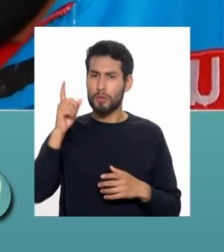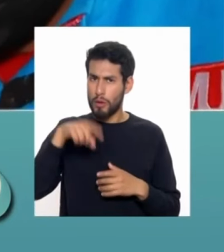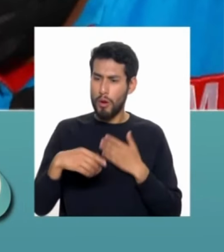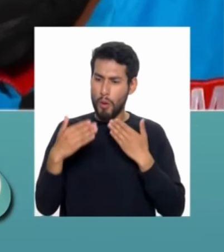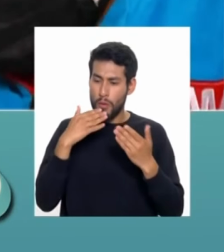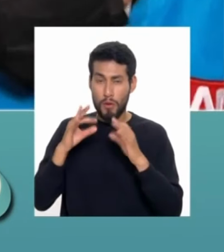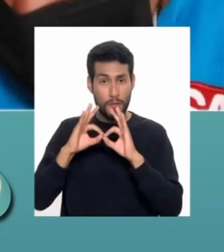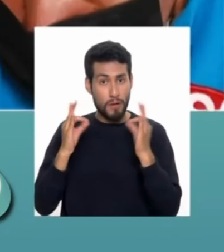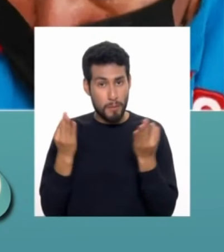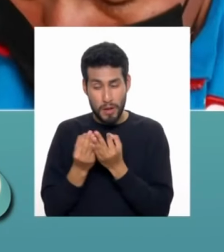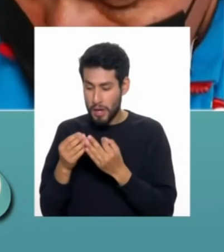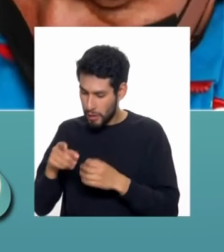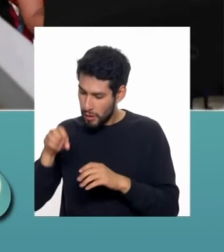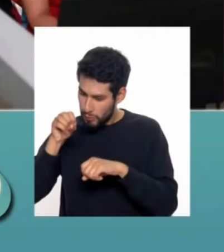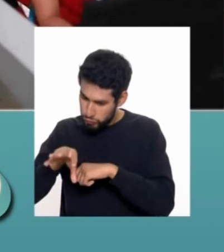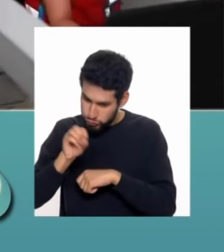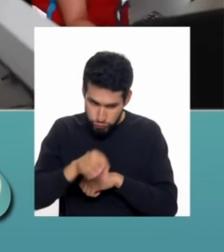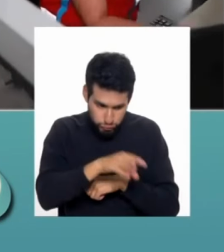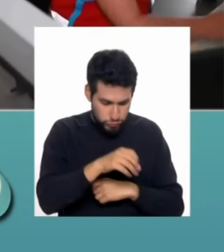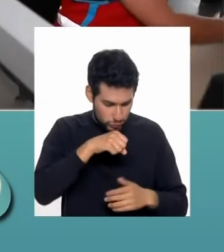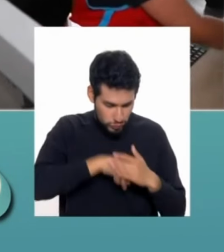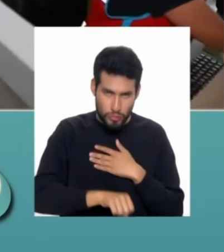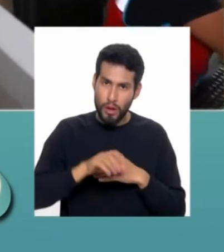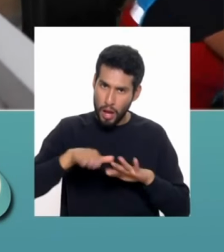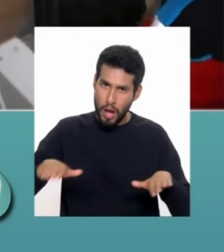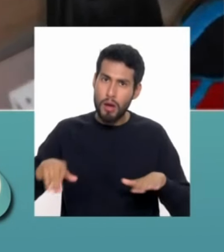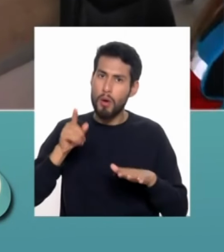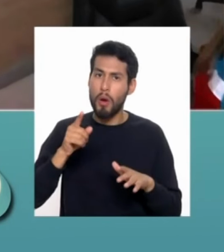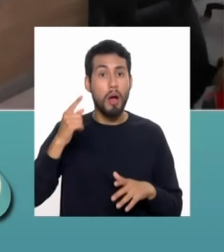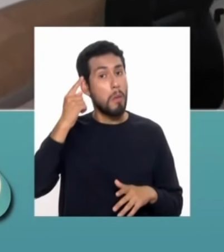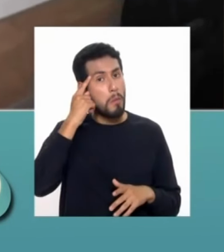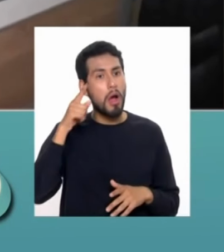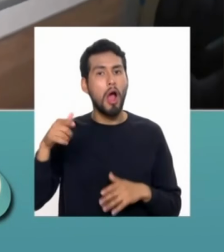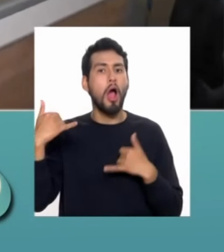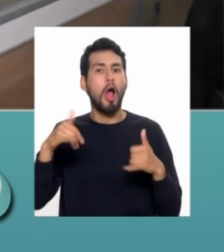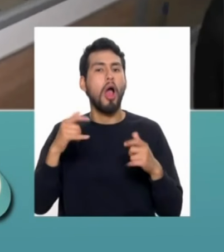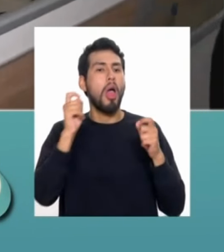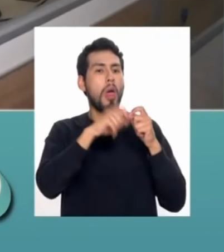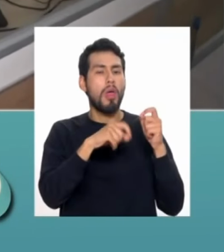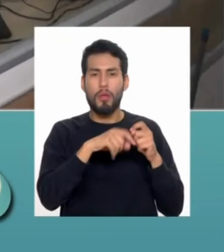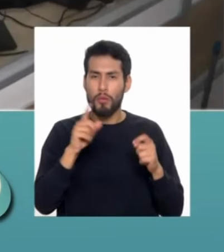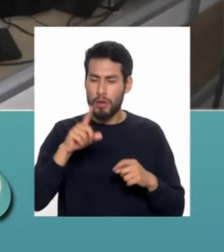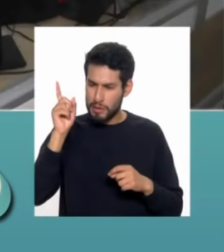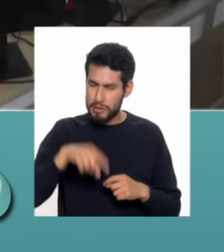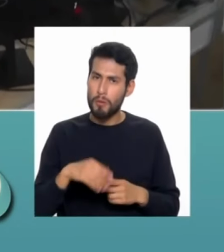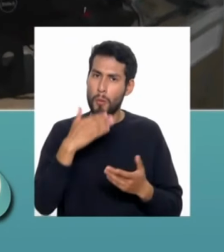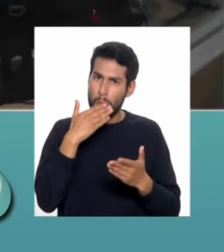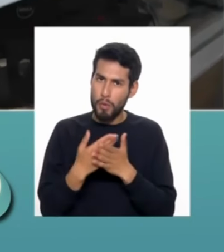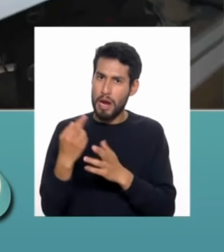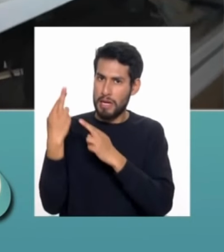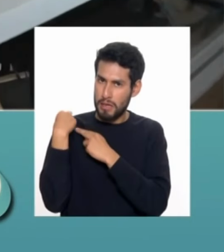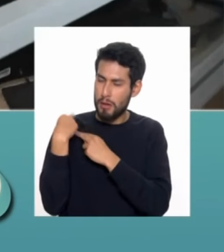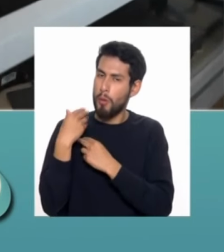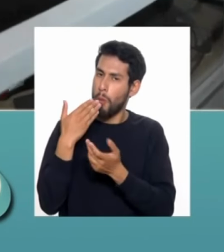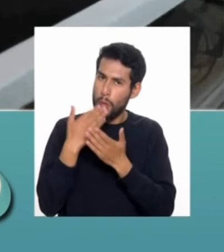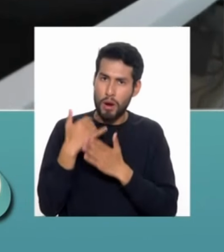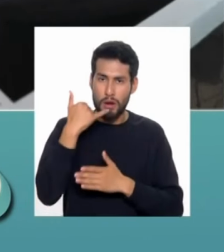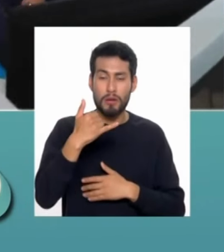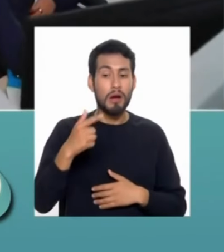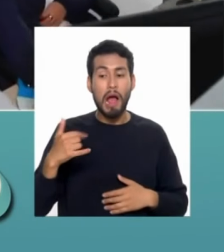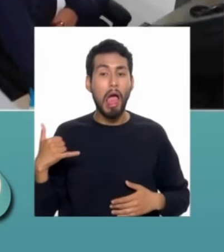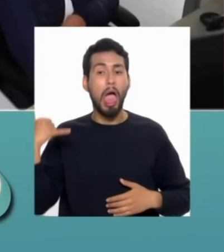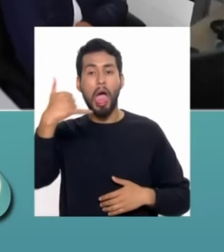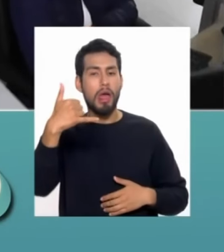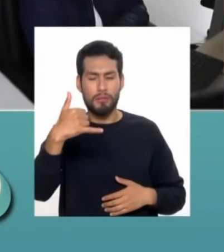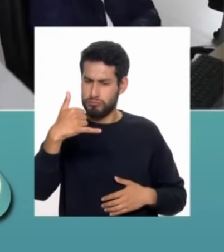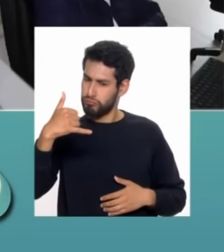conversen con sus hijos y conversen en su familia para que se pueda hacer este uso responsable de las líneas, ¿no? Libera una línea,